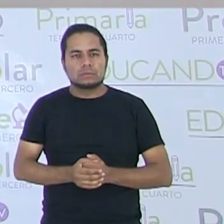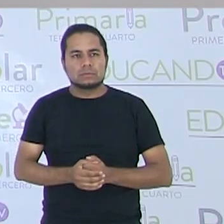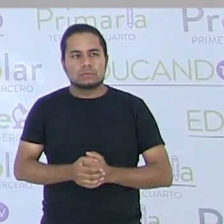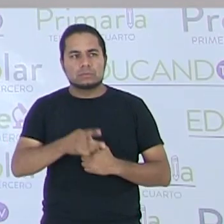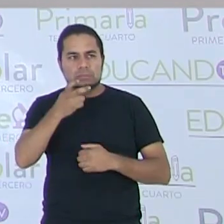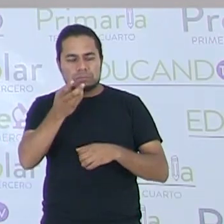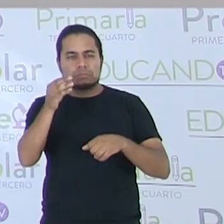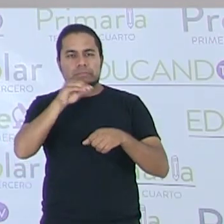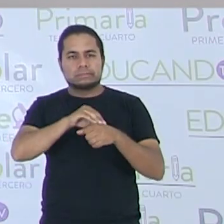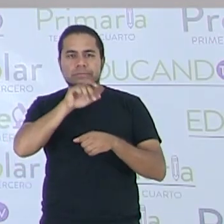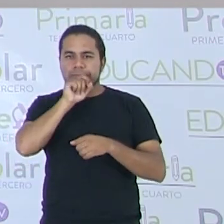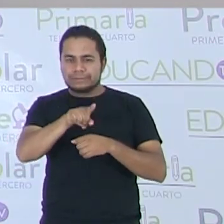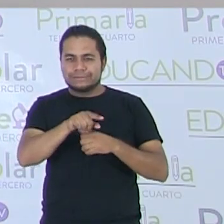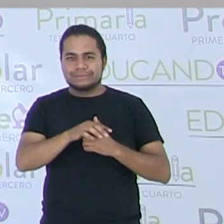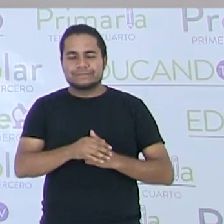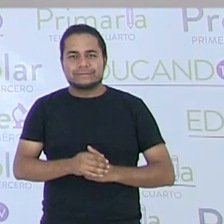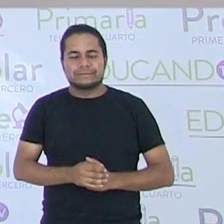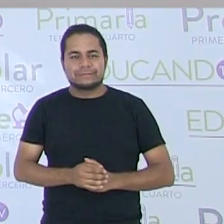Hipérbole.